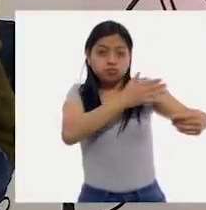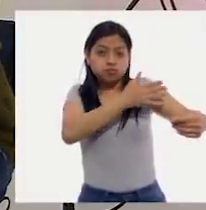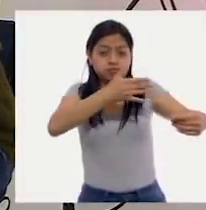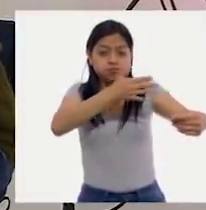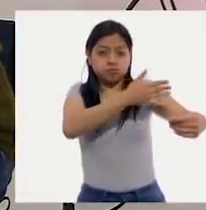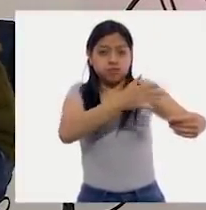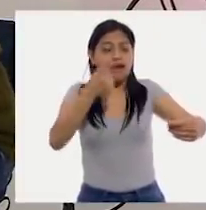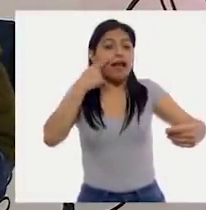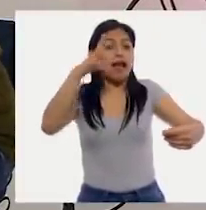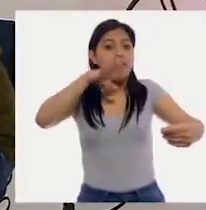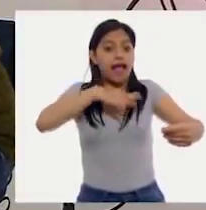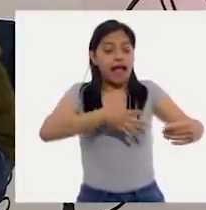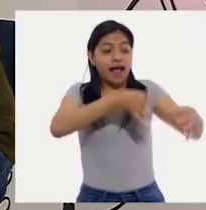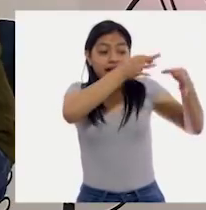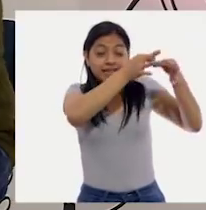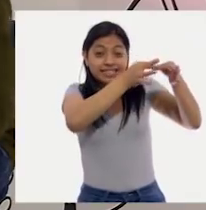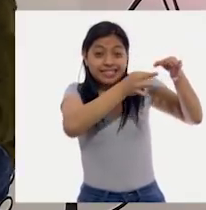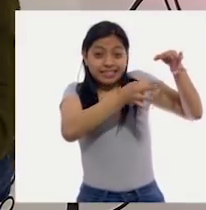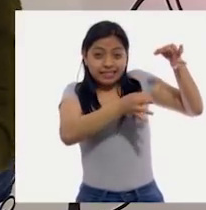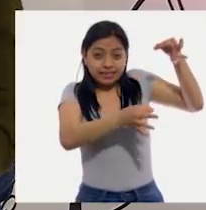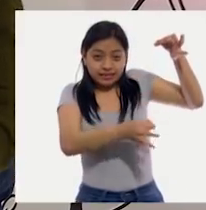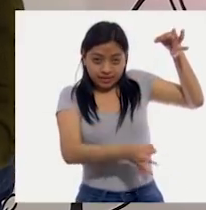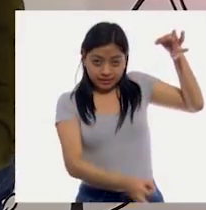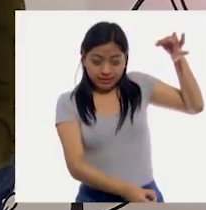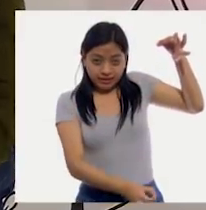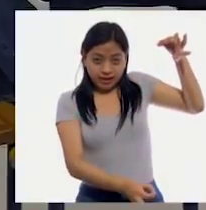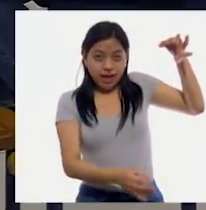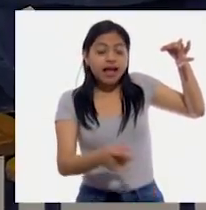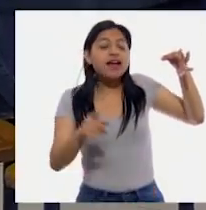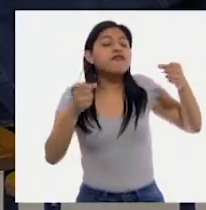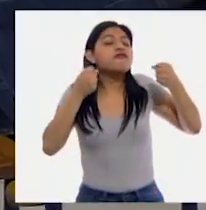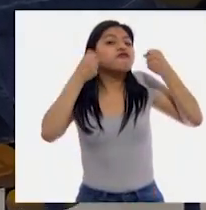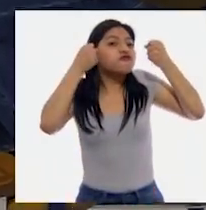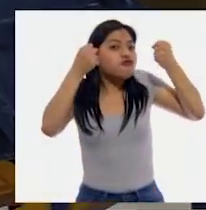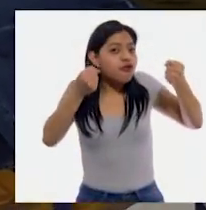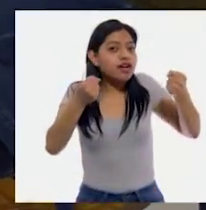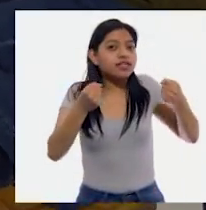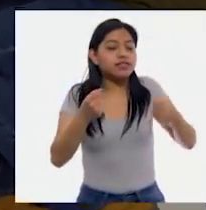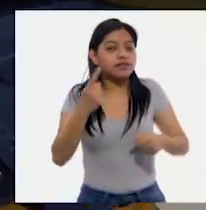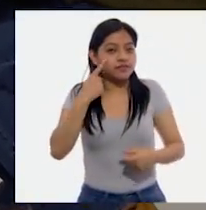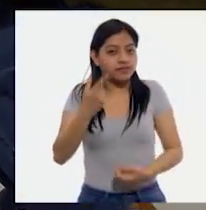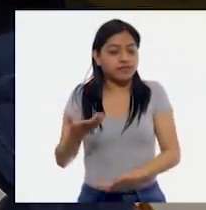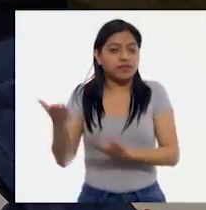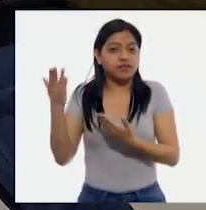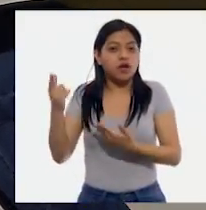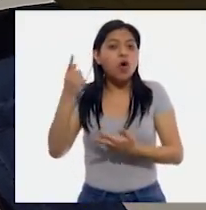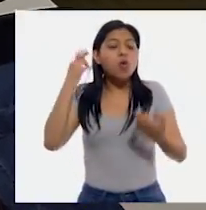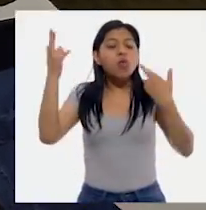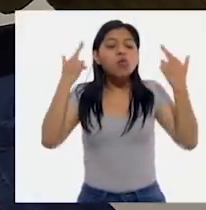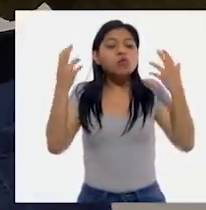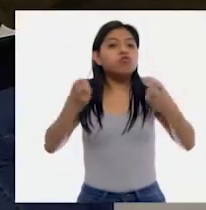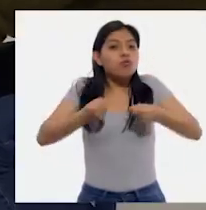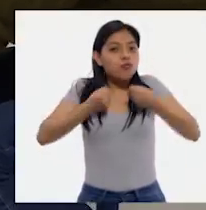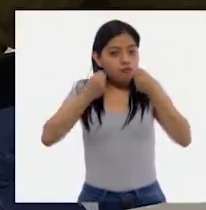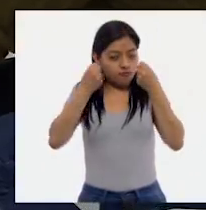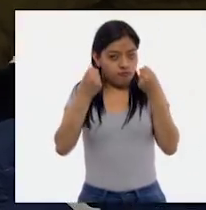principio tenemos cuerdas más largas que producen sonidos más graves. Por ejemplo, voy a tocar los sonidos